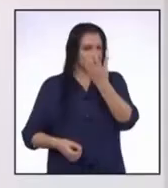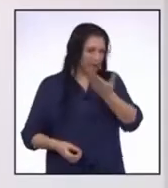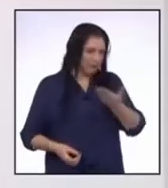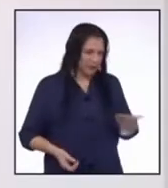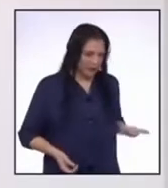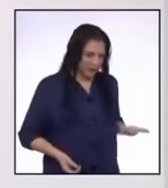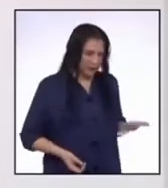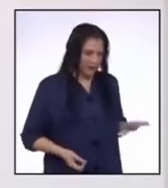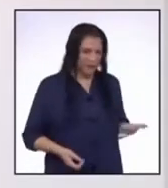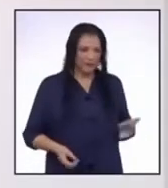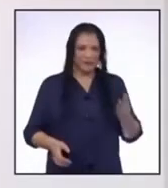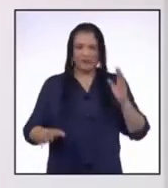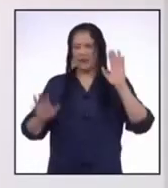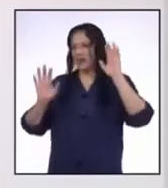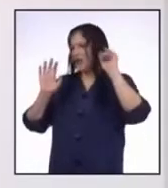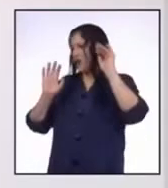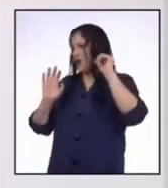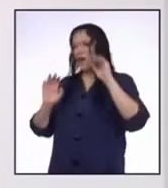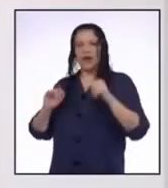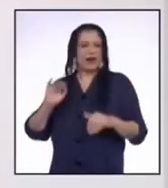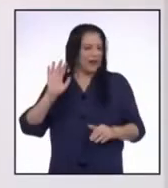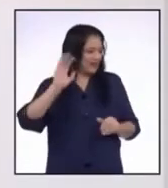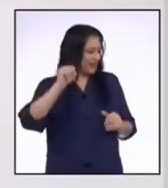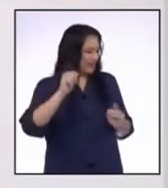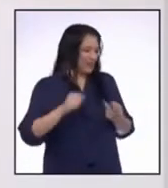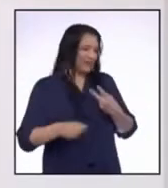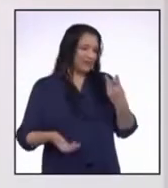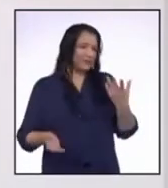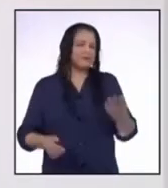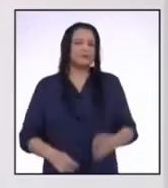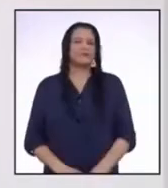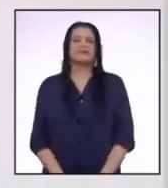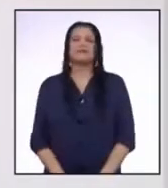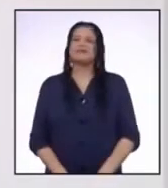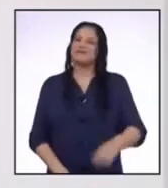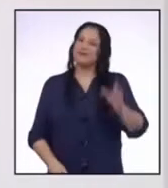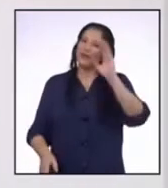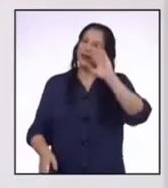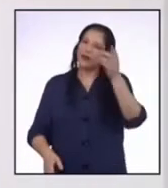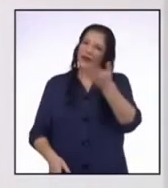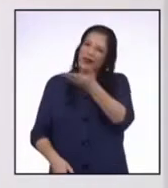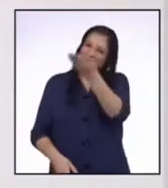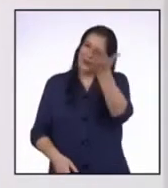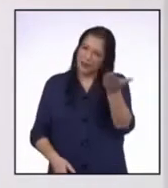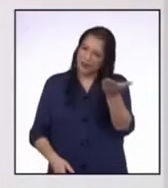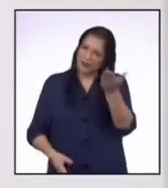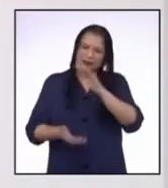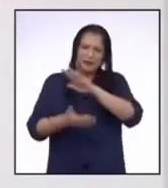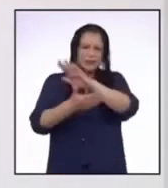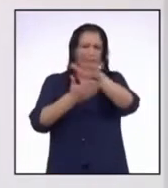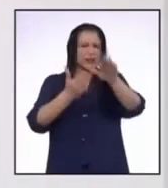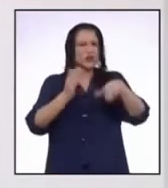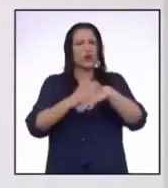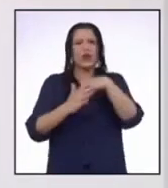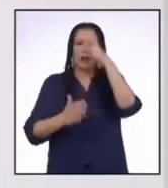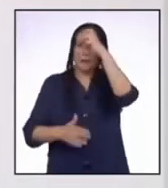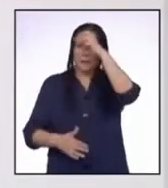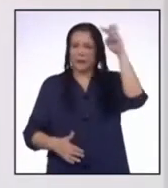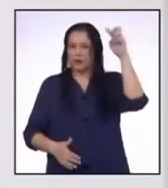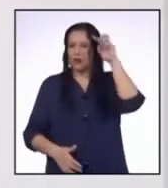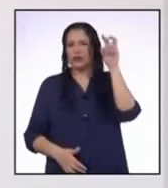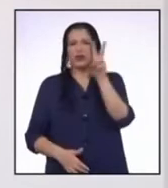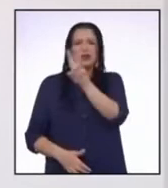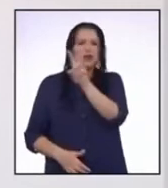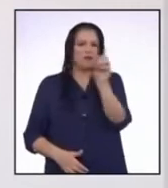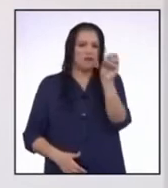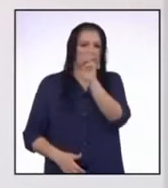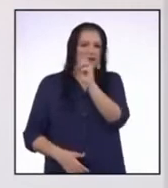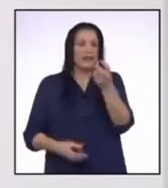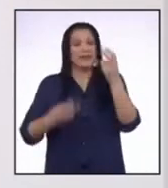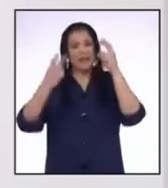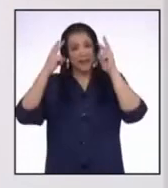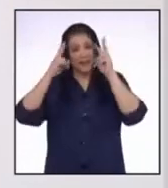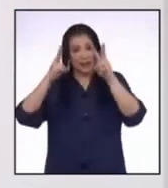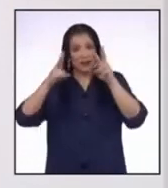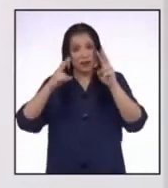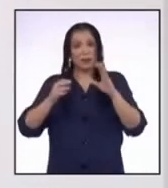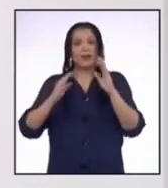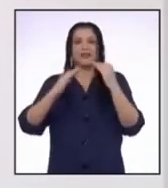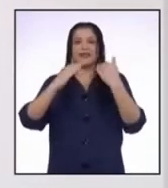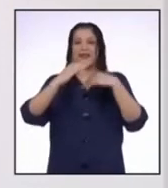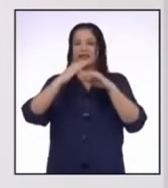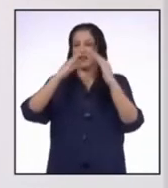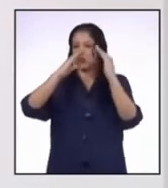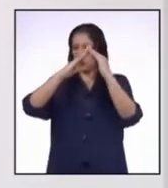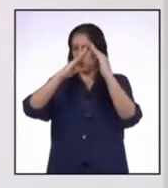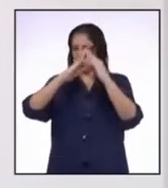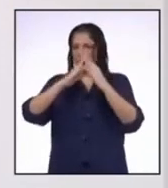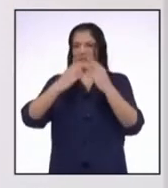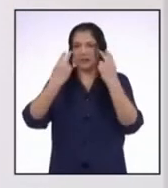bienvenida. Hola Miluska, hola Junior, hola chicas y chicos de toda la promoción 2020 que nos ven desde la seguridad de sus